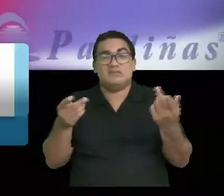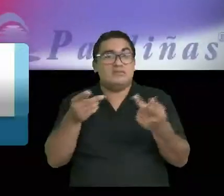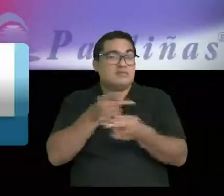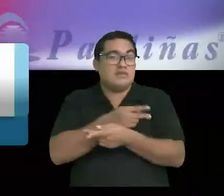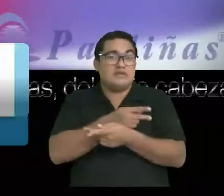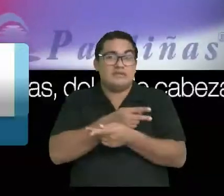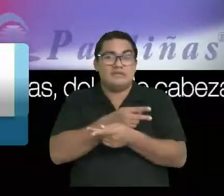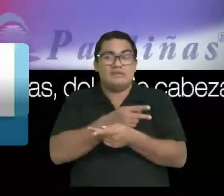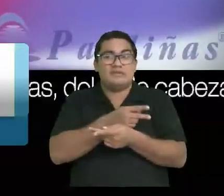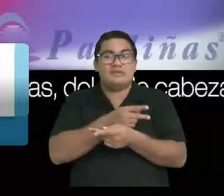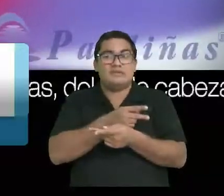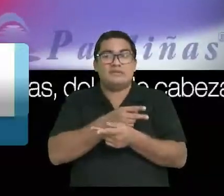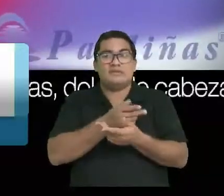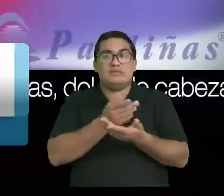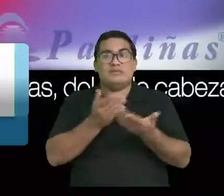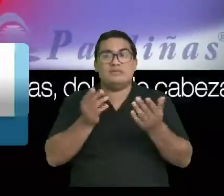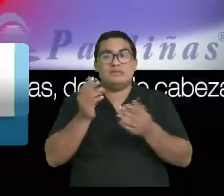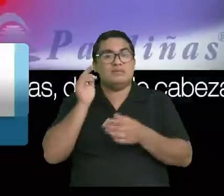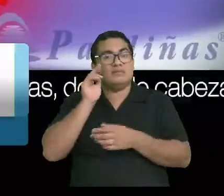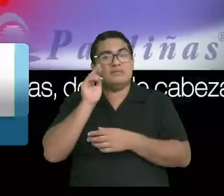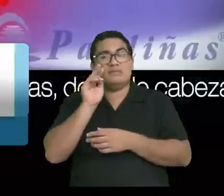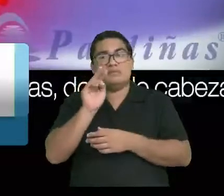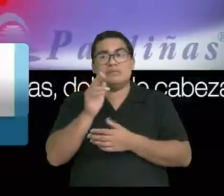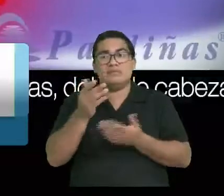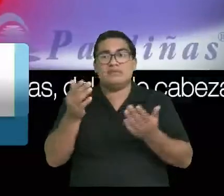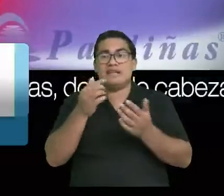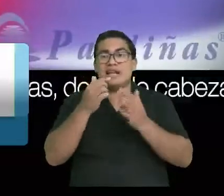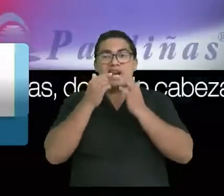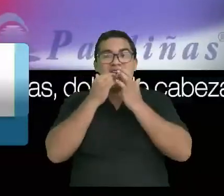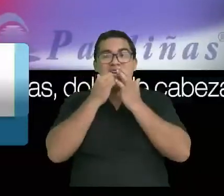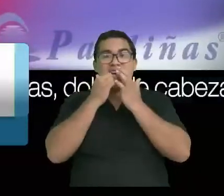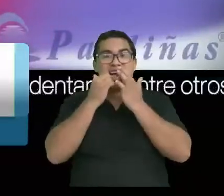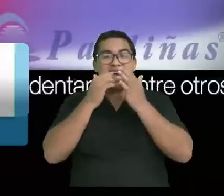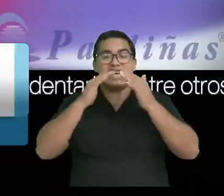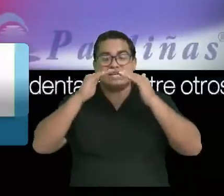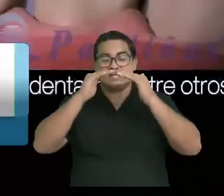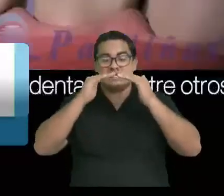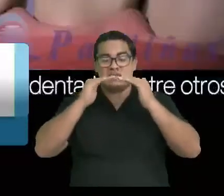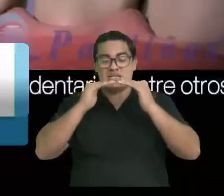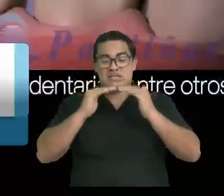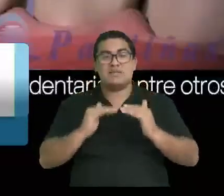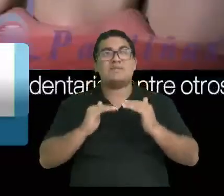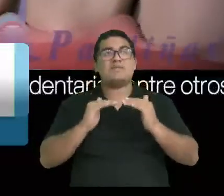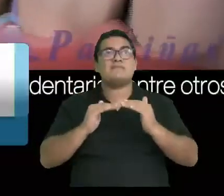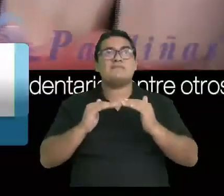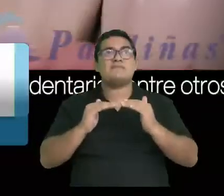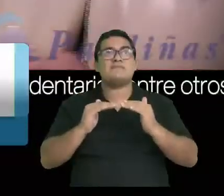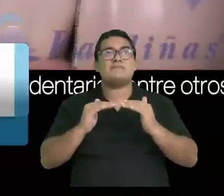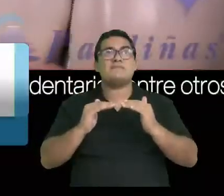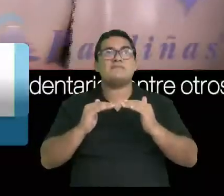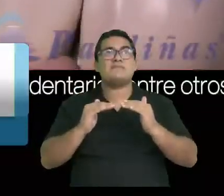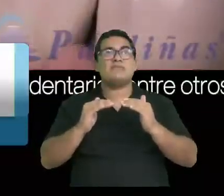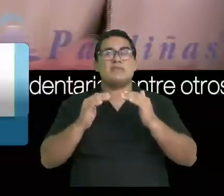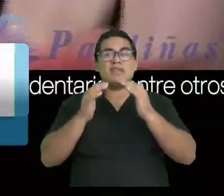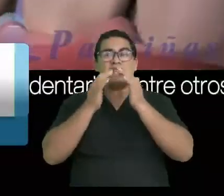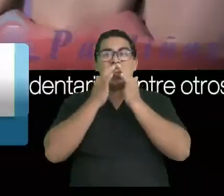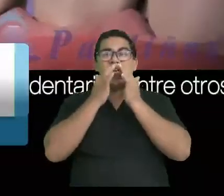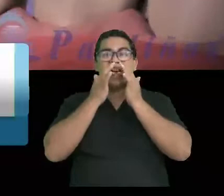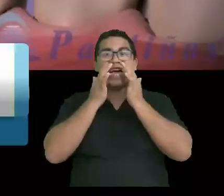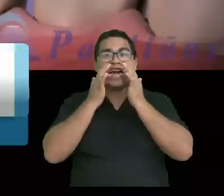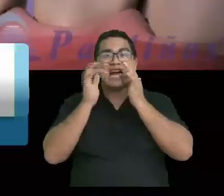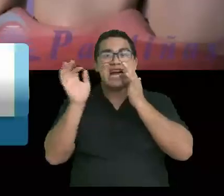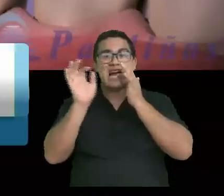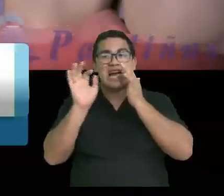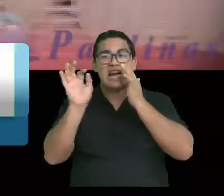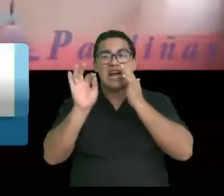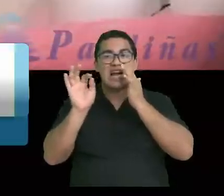avanzado, vemos que la superficie de los dientes se van aplanando, ¿verdad? Porque cada pieza dental tiene su forma para